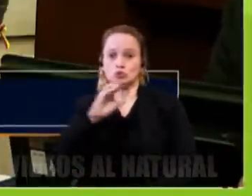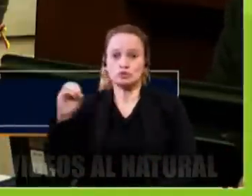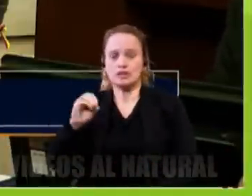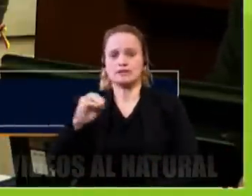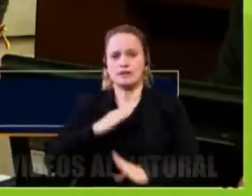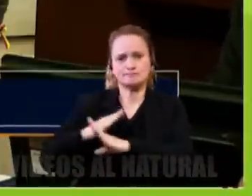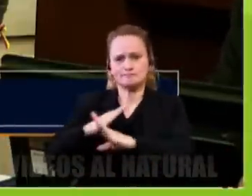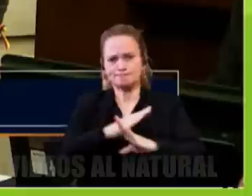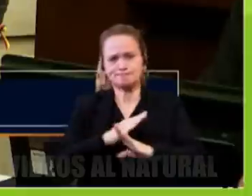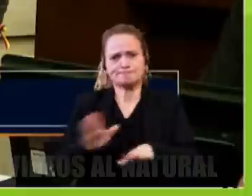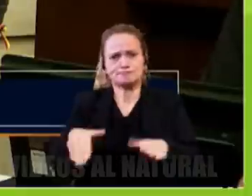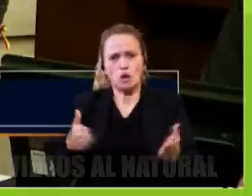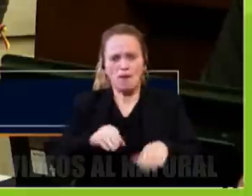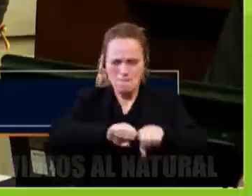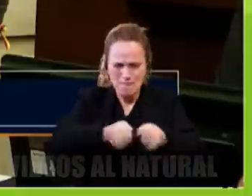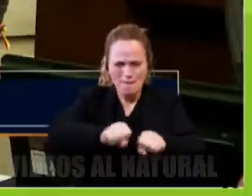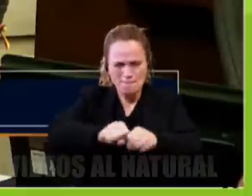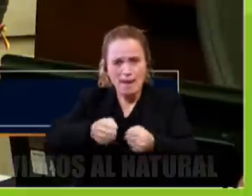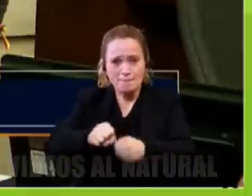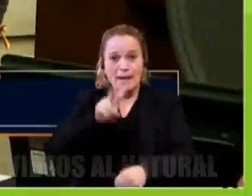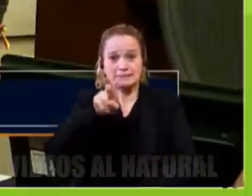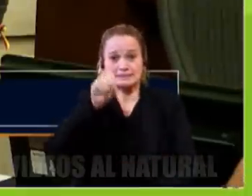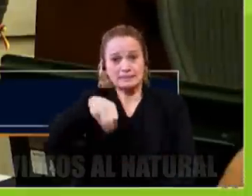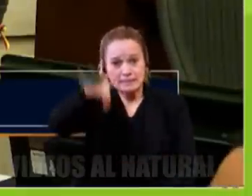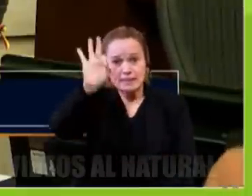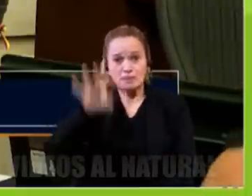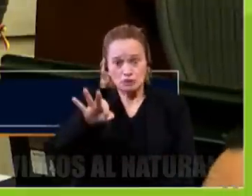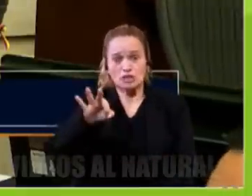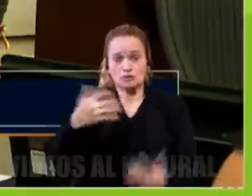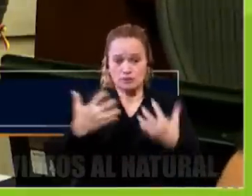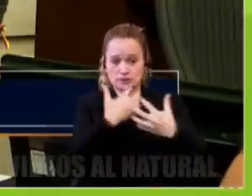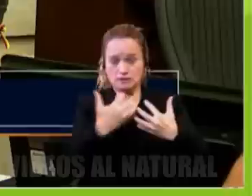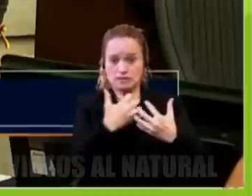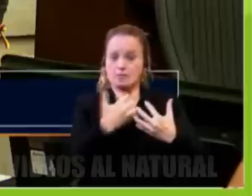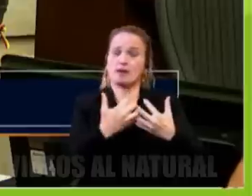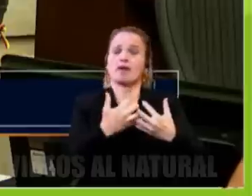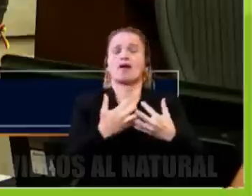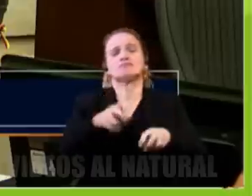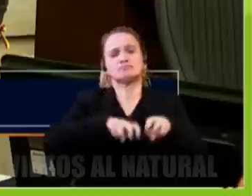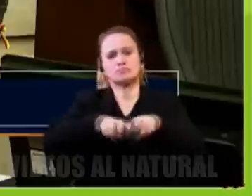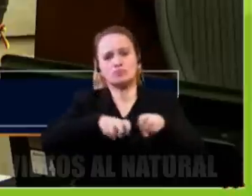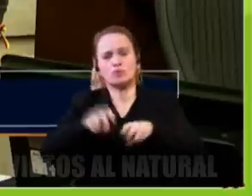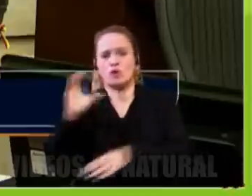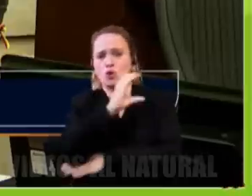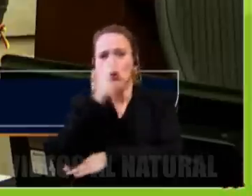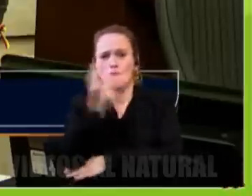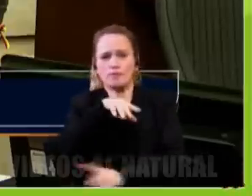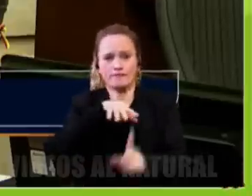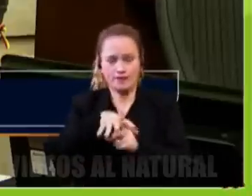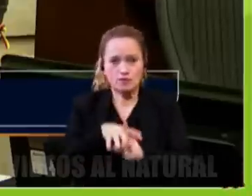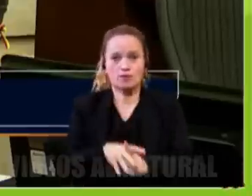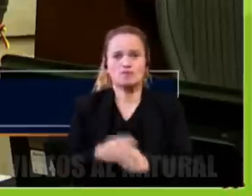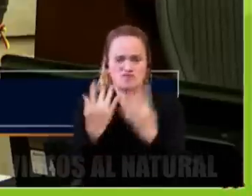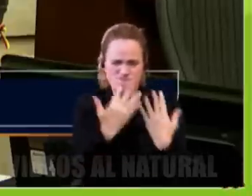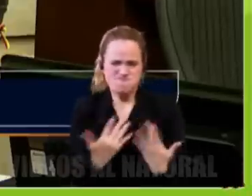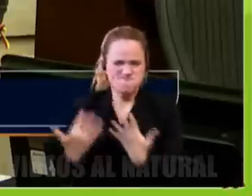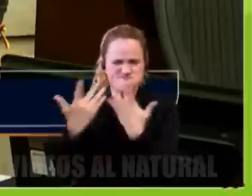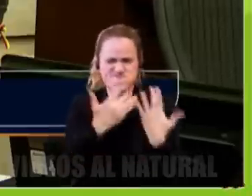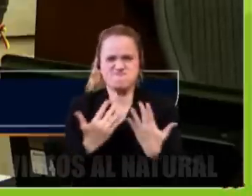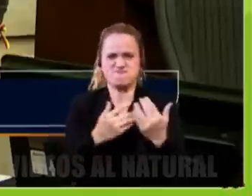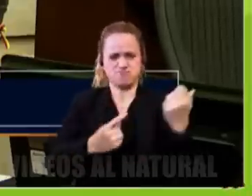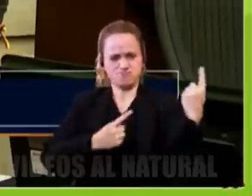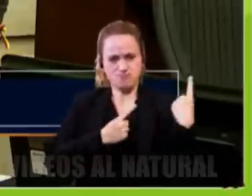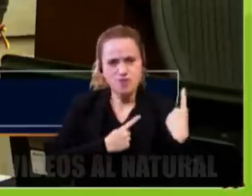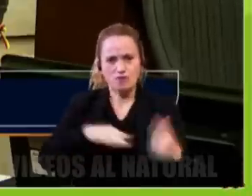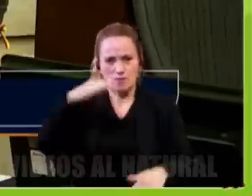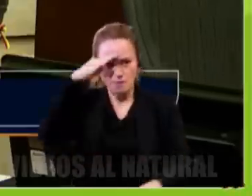del país, que destruyó el 70% de los sistemas de transporte públicos del país, que quemó los soldados